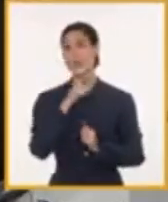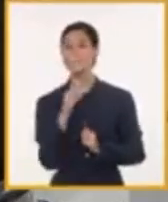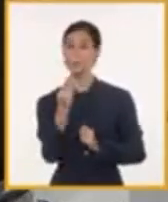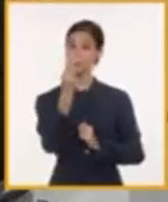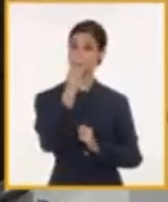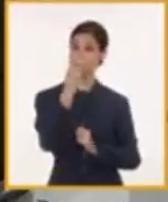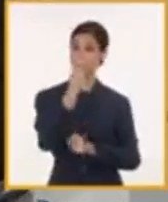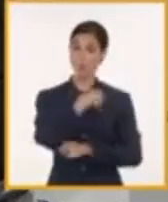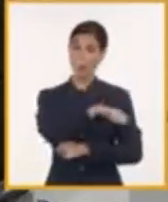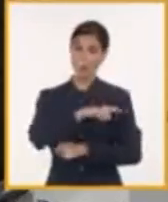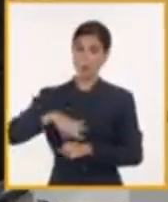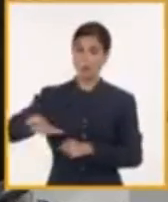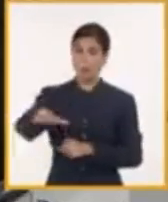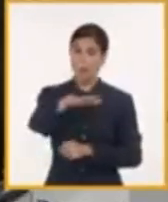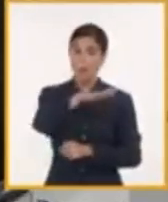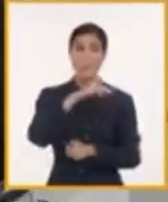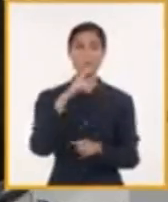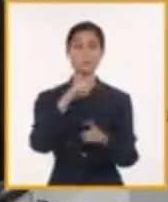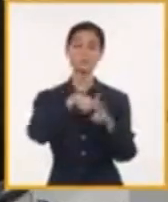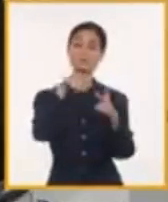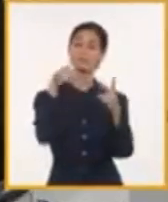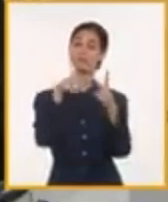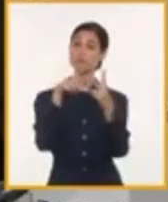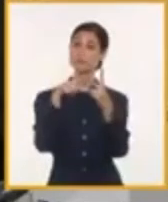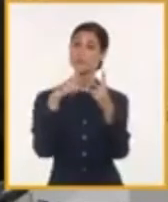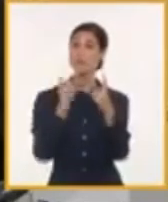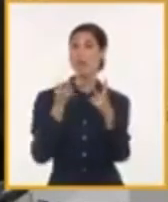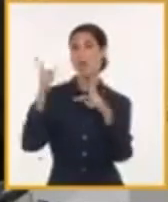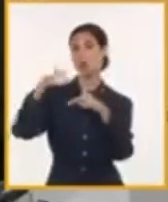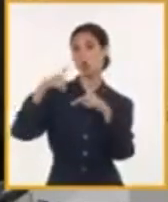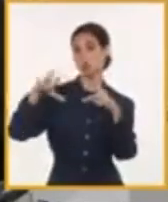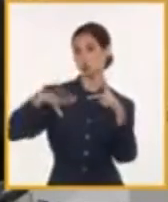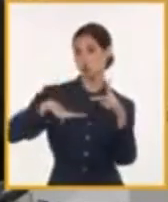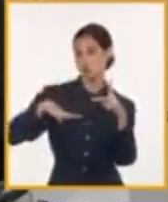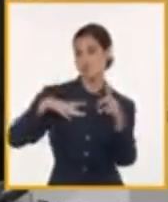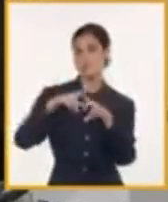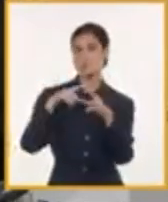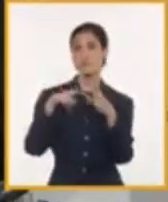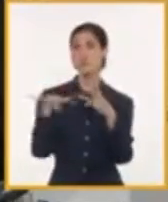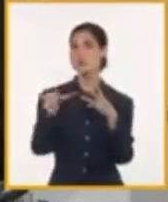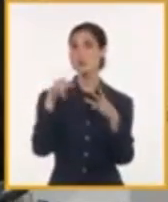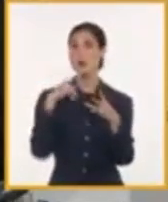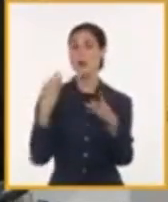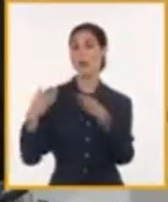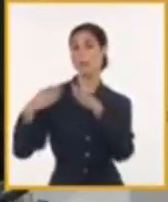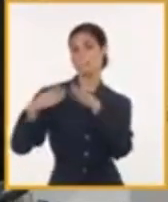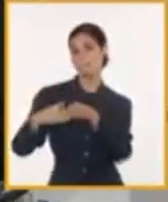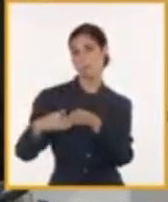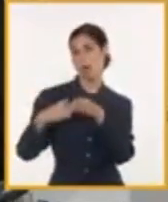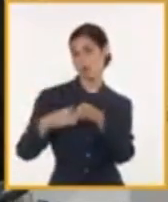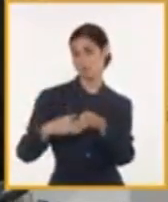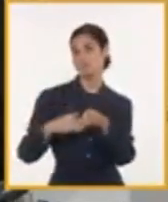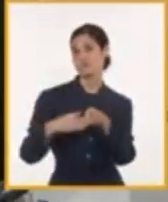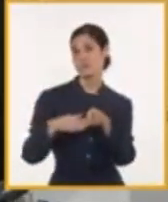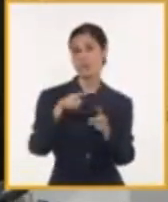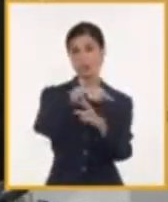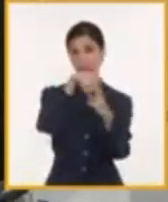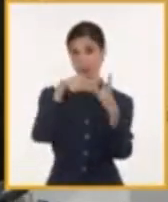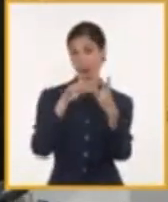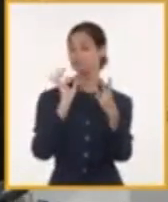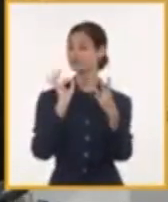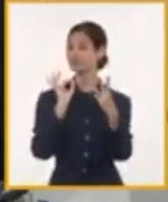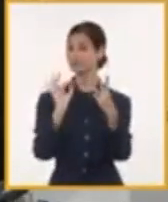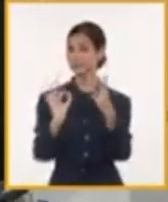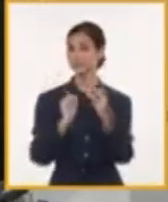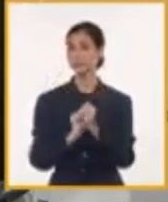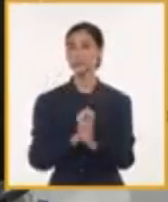población, a satisfacer las necesidades del turismo y a la exportación. Como se dijo al principio de la mesa, el grupo se